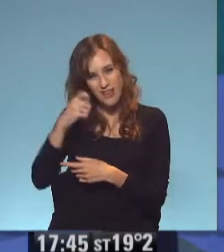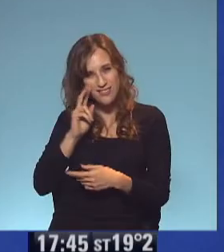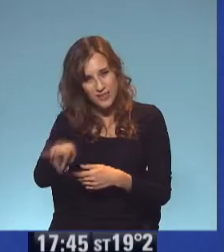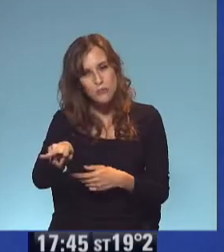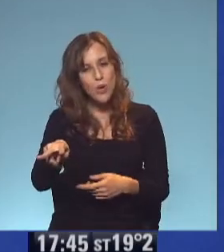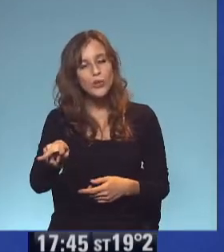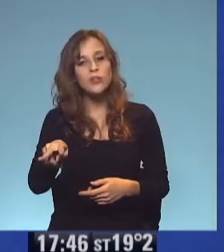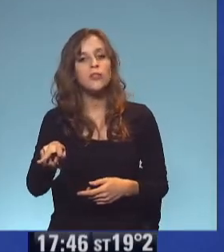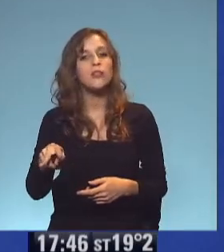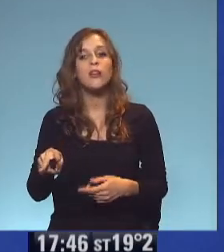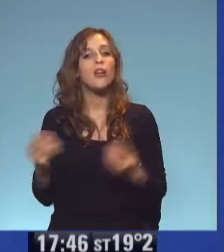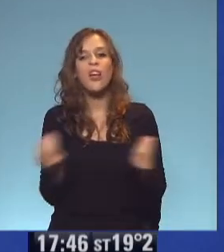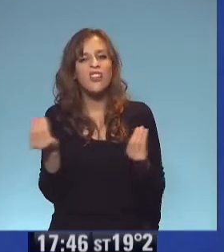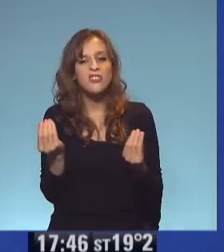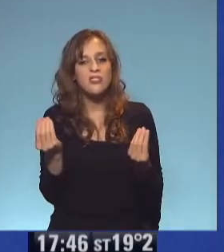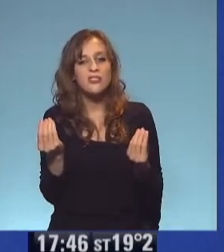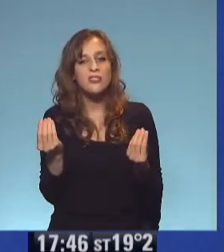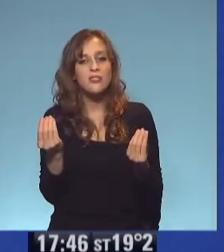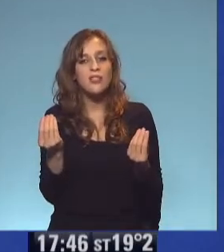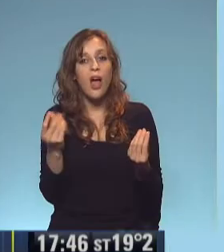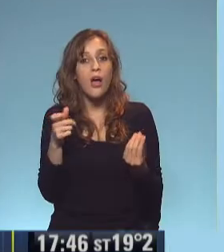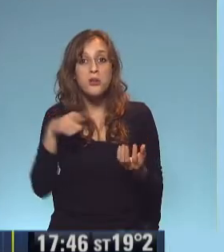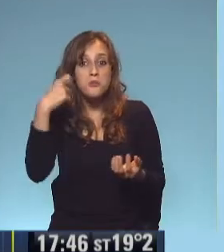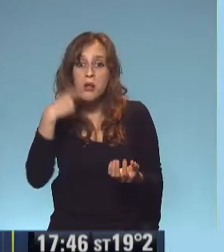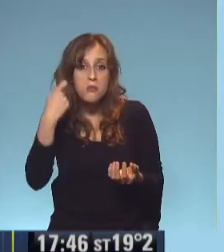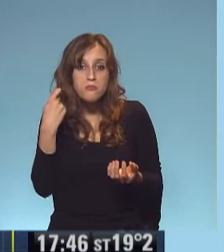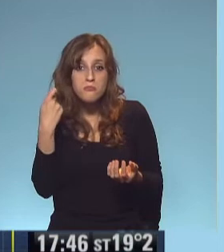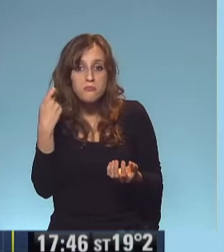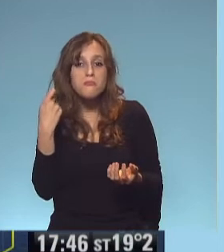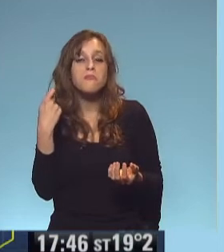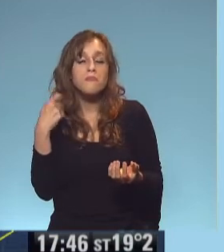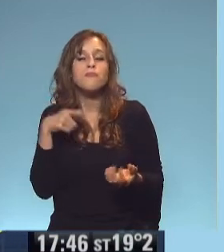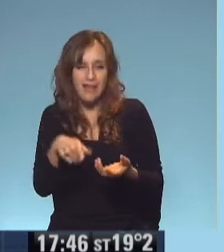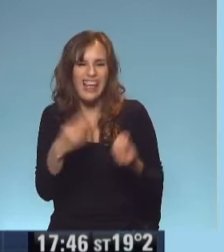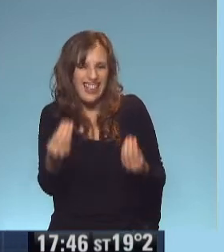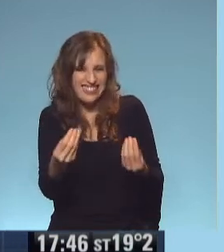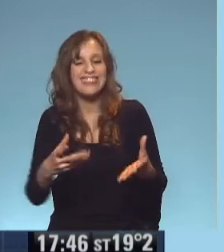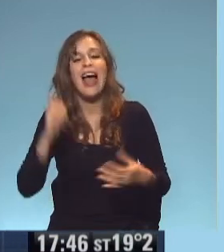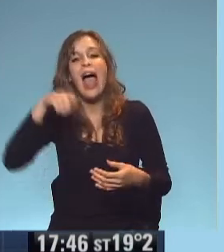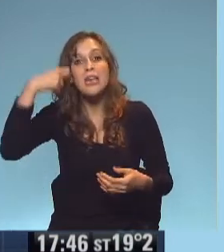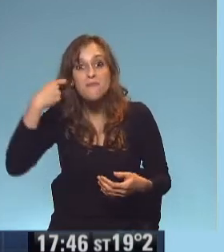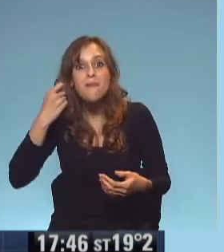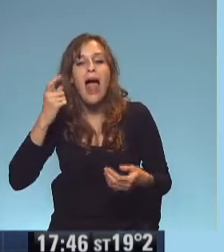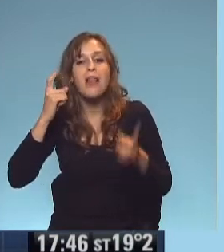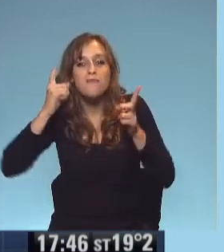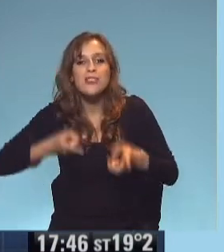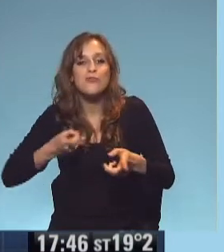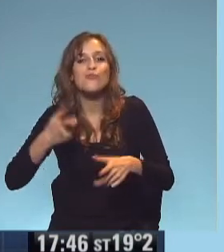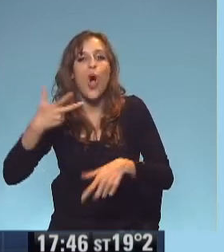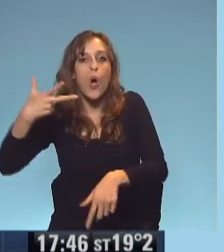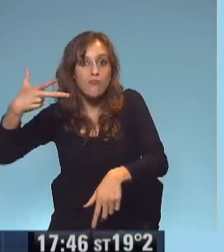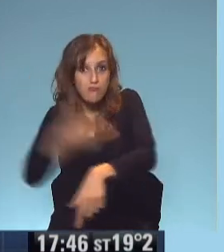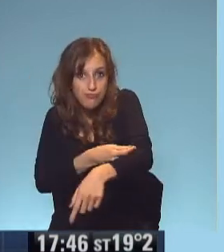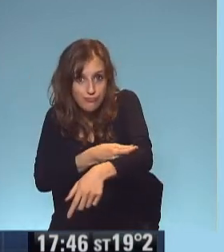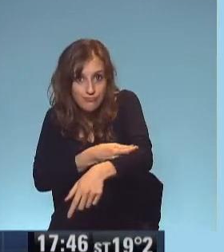Fantasmón, son animales transgénicos. Es decir, animales a los cuales se les introduce material